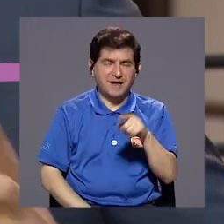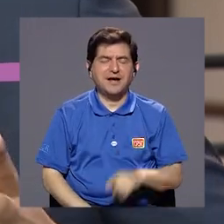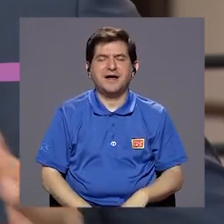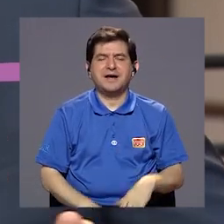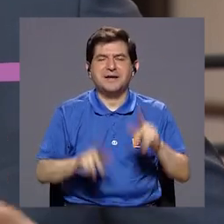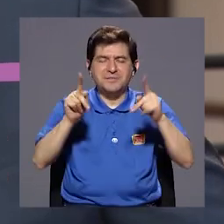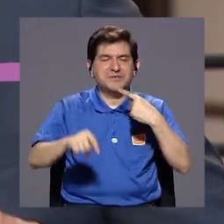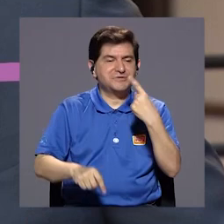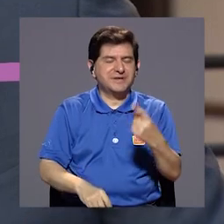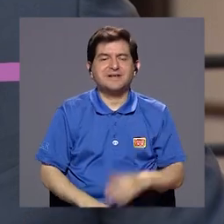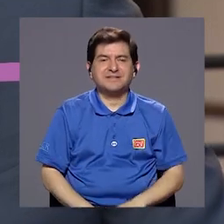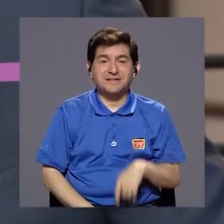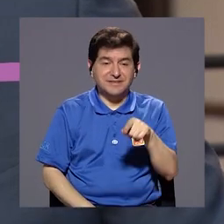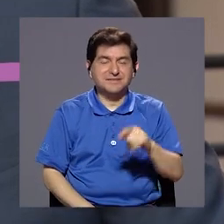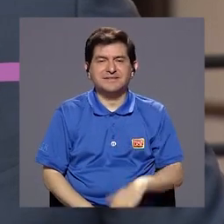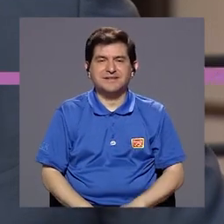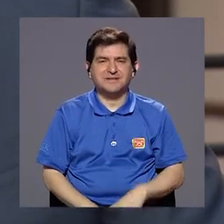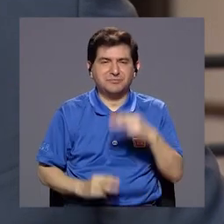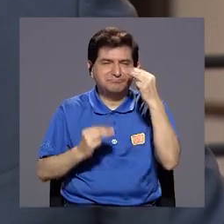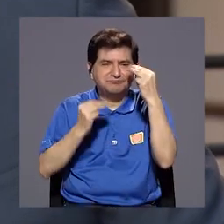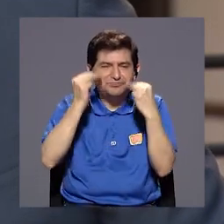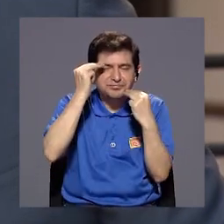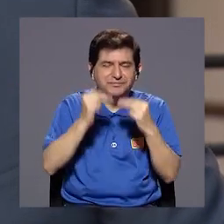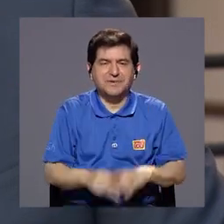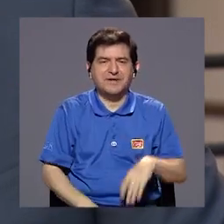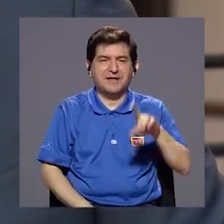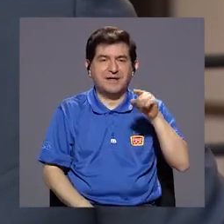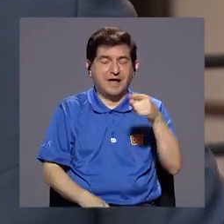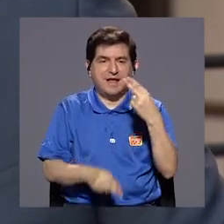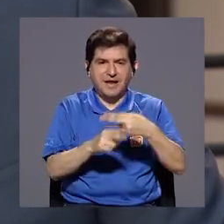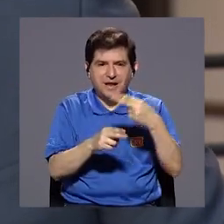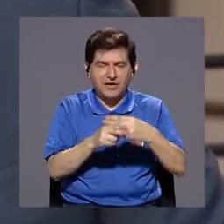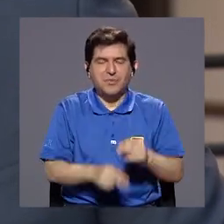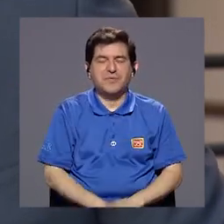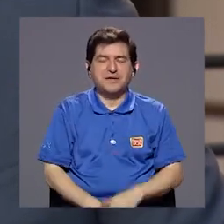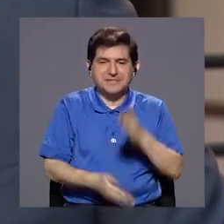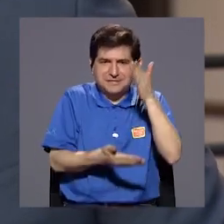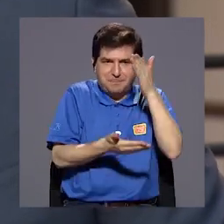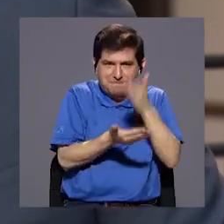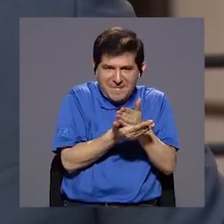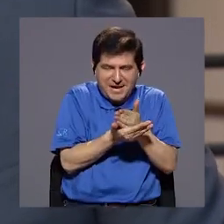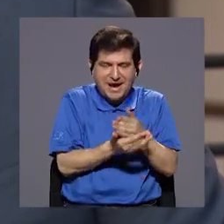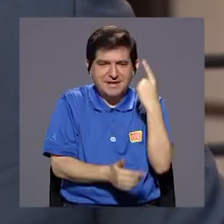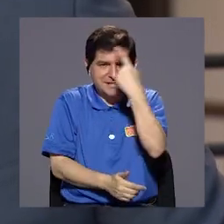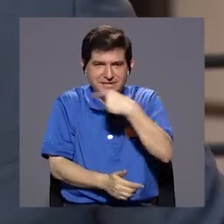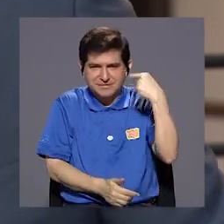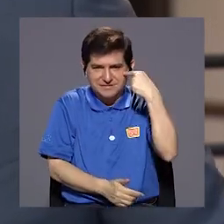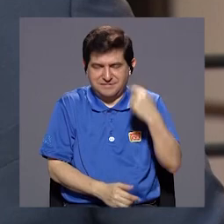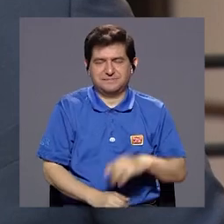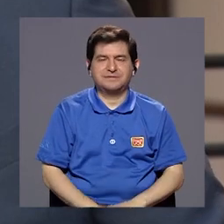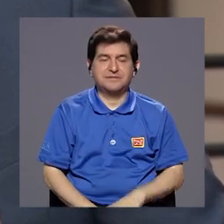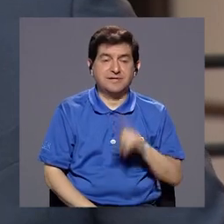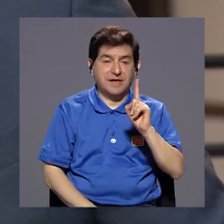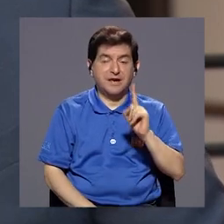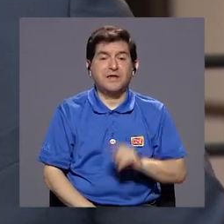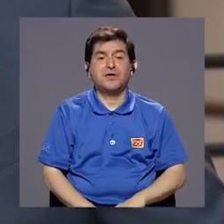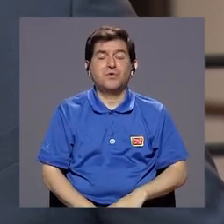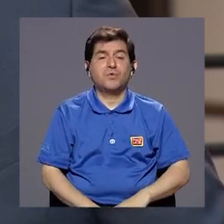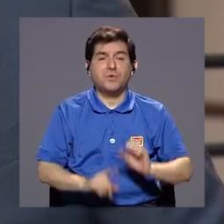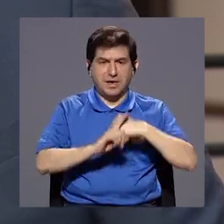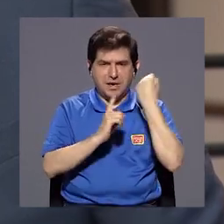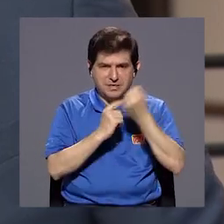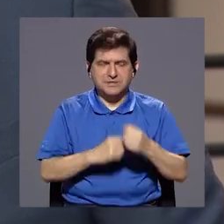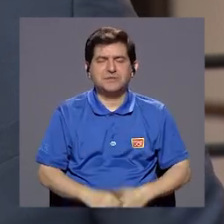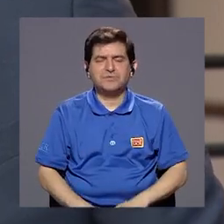derrame, como la gente llama, derrame facial, que el nombre clínico sería una parálisis facial periférica, con un infarto cerebral,